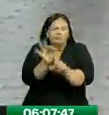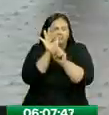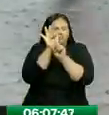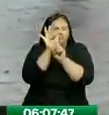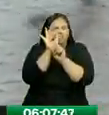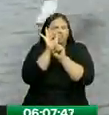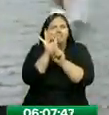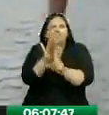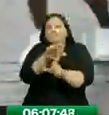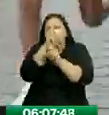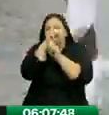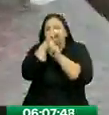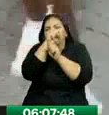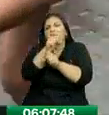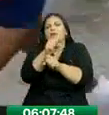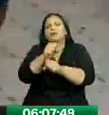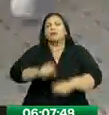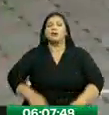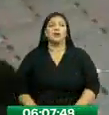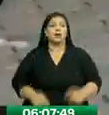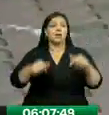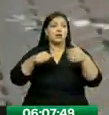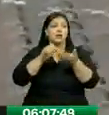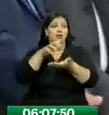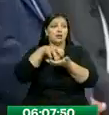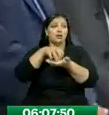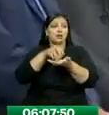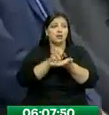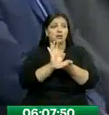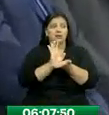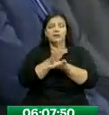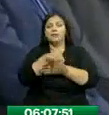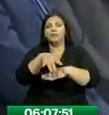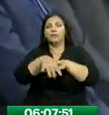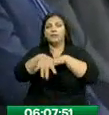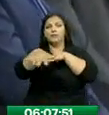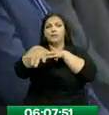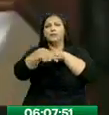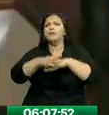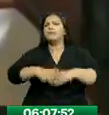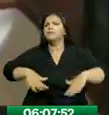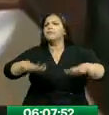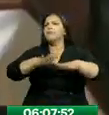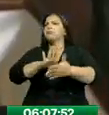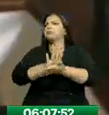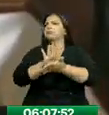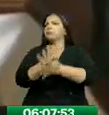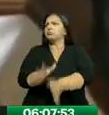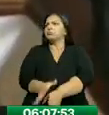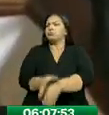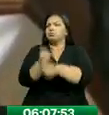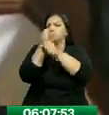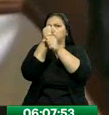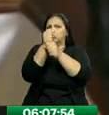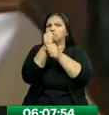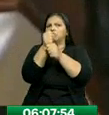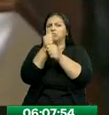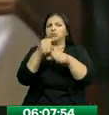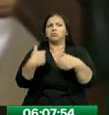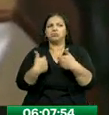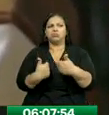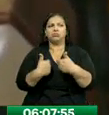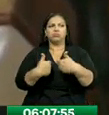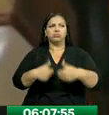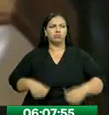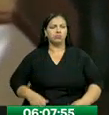que Zamora Chinchipe es considerada la provincia más segura después de Galápagos. Tenemos el honor y el orgullo de ser la